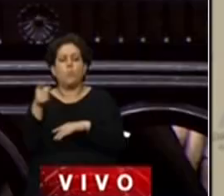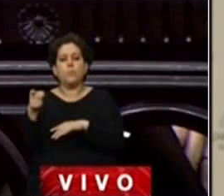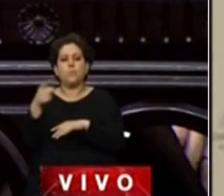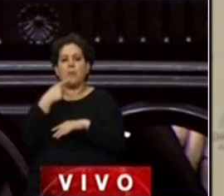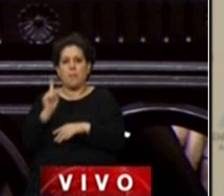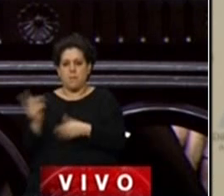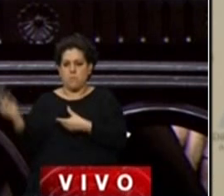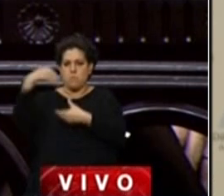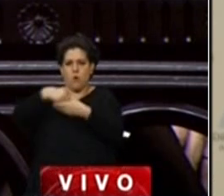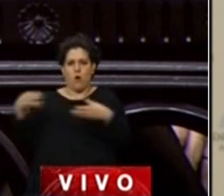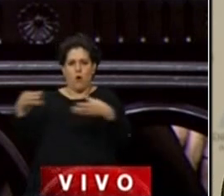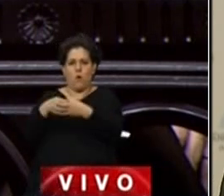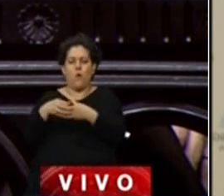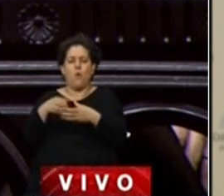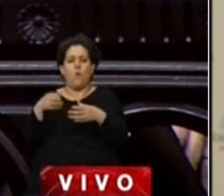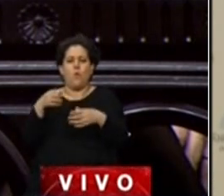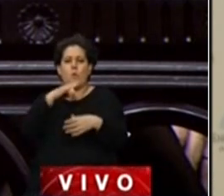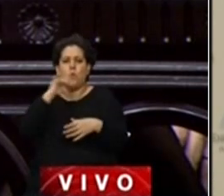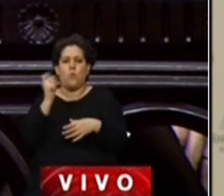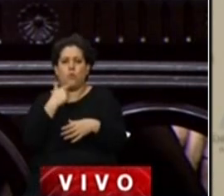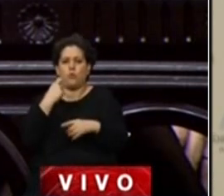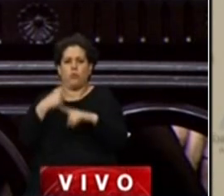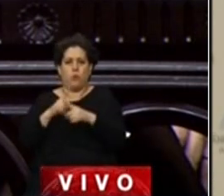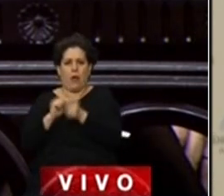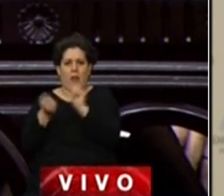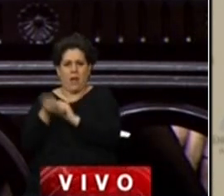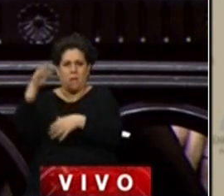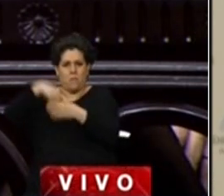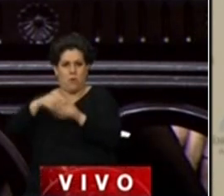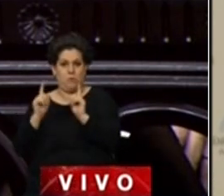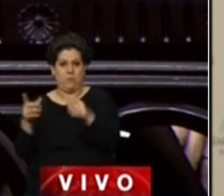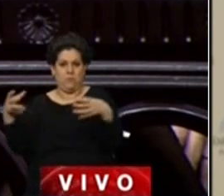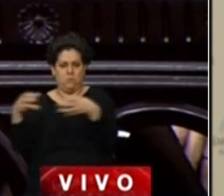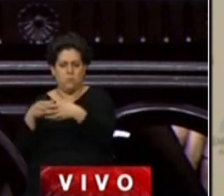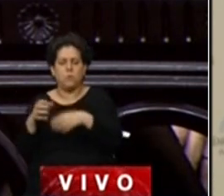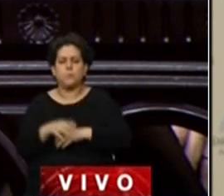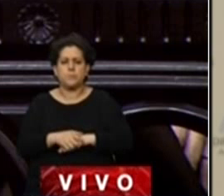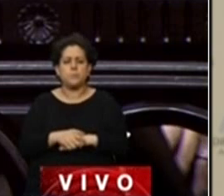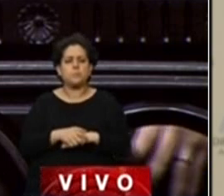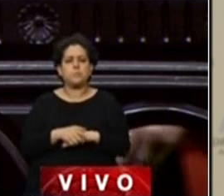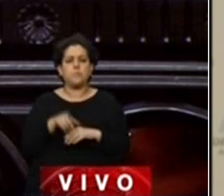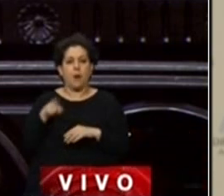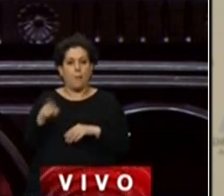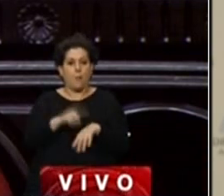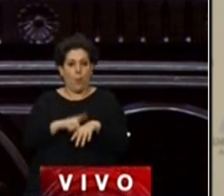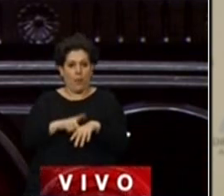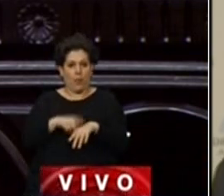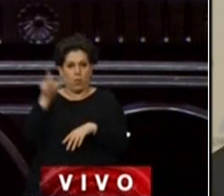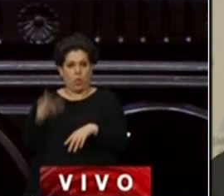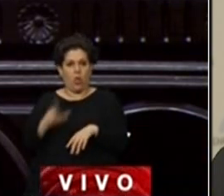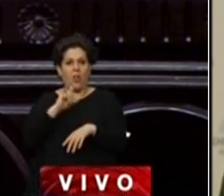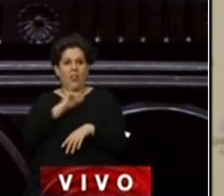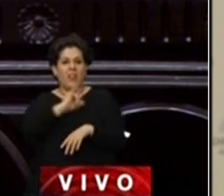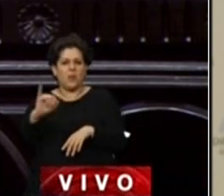suscripción por parte de legisladores y legisladoras de frente de todos necesitamos 129 para tener quórum y luego para para